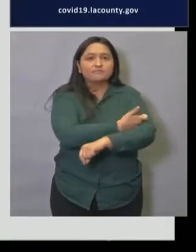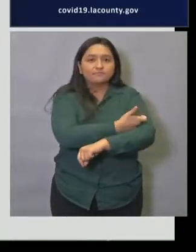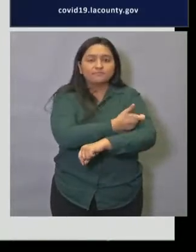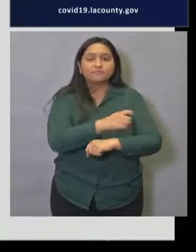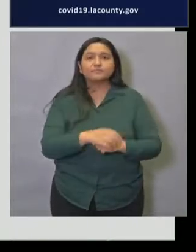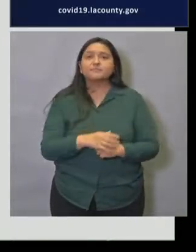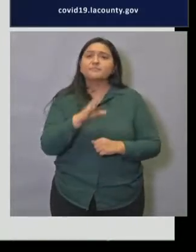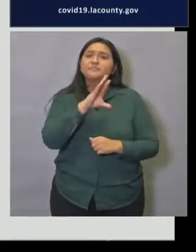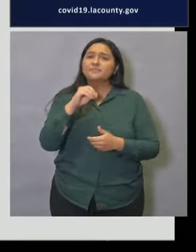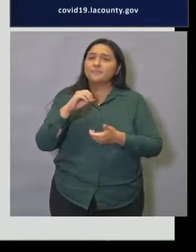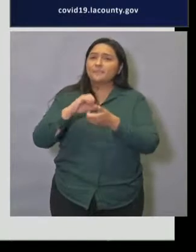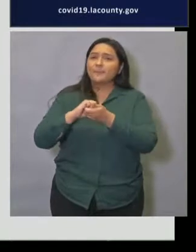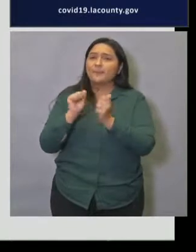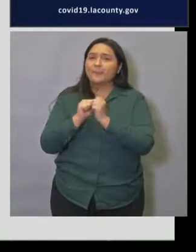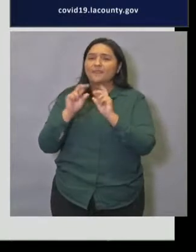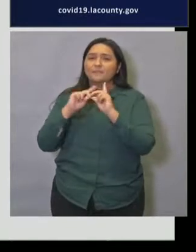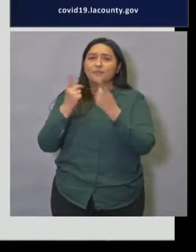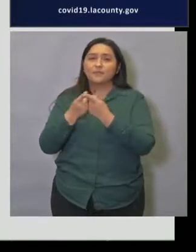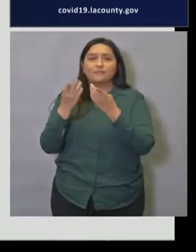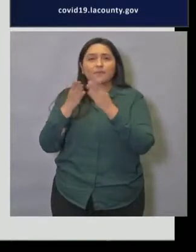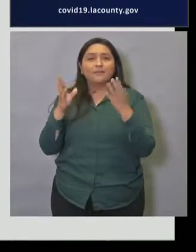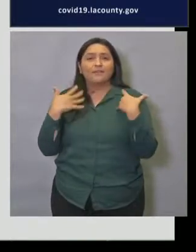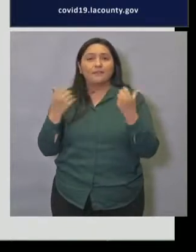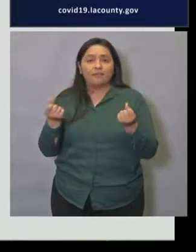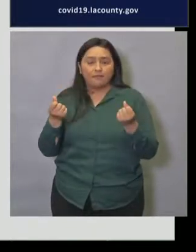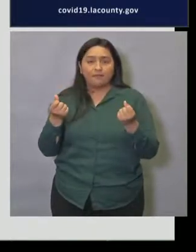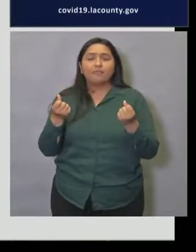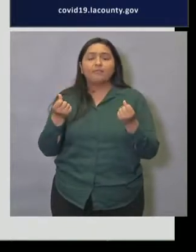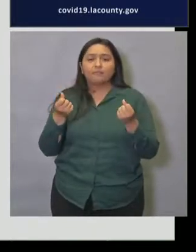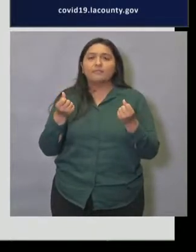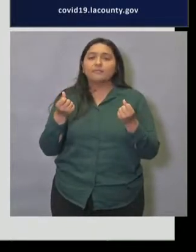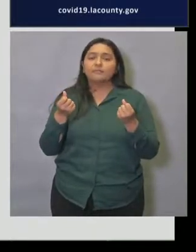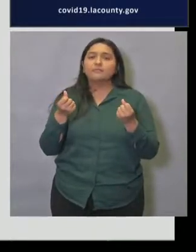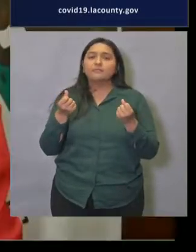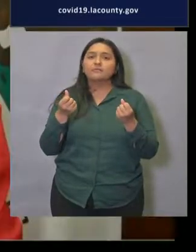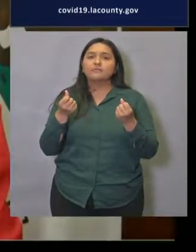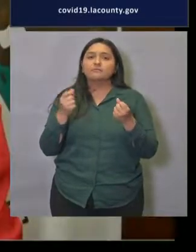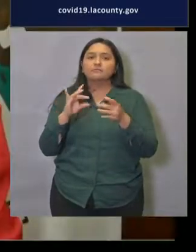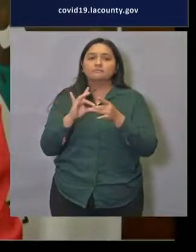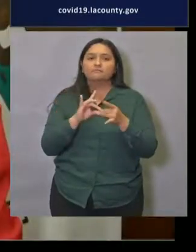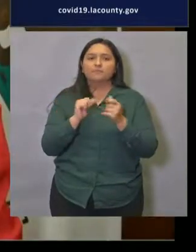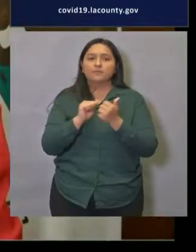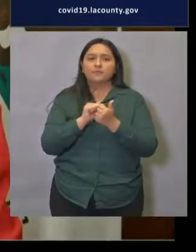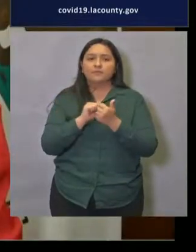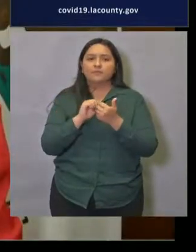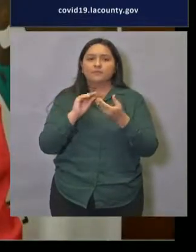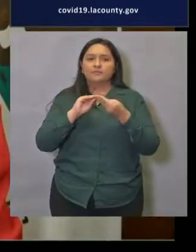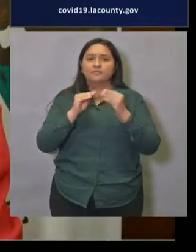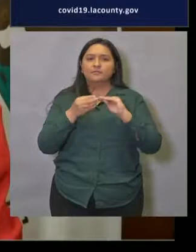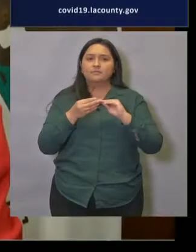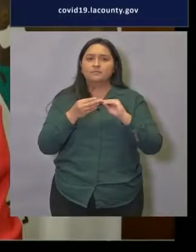el Departamento de Salud Pública para que áreas con las tasas de